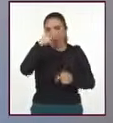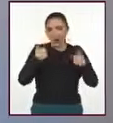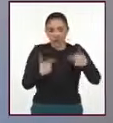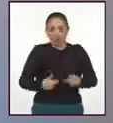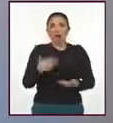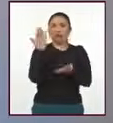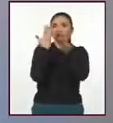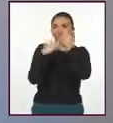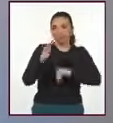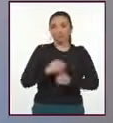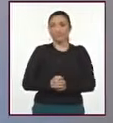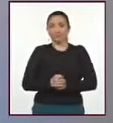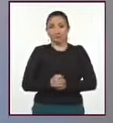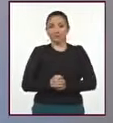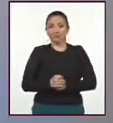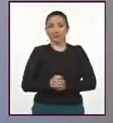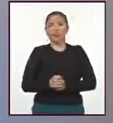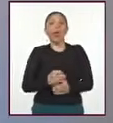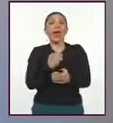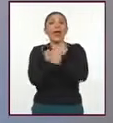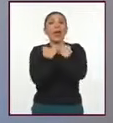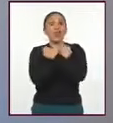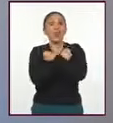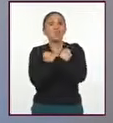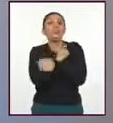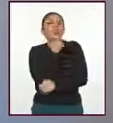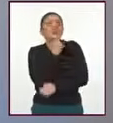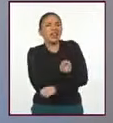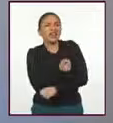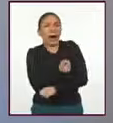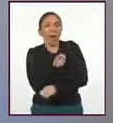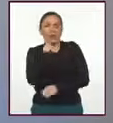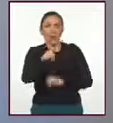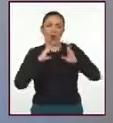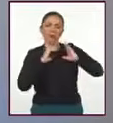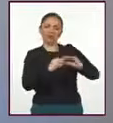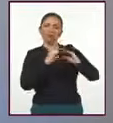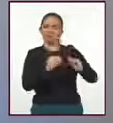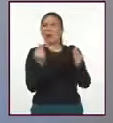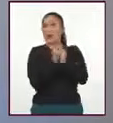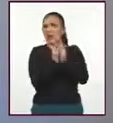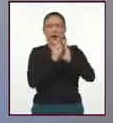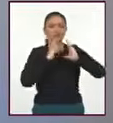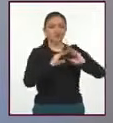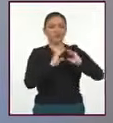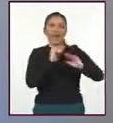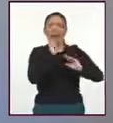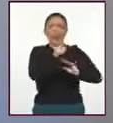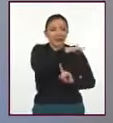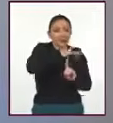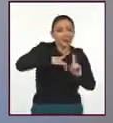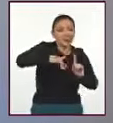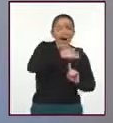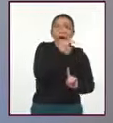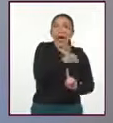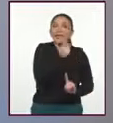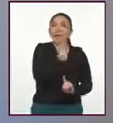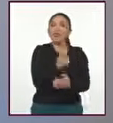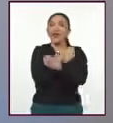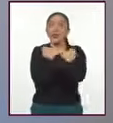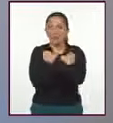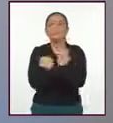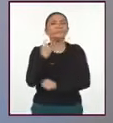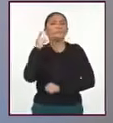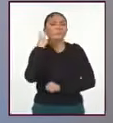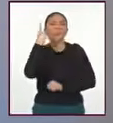La educación es lo que sucede en el contexto escolar mientras se imparte la clase. Hay por ahí una frase de John Lennon que dice algo así